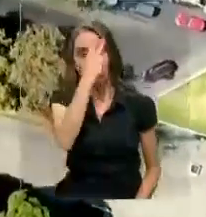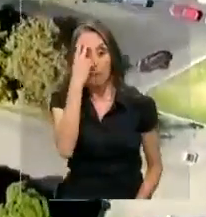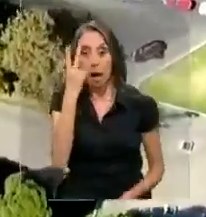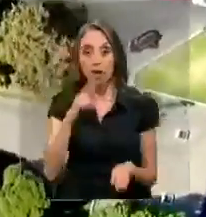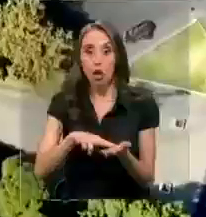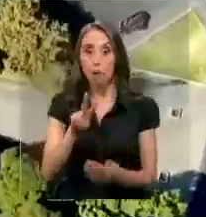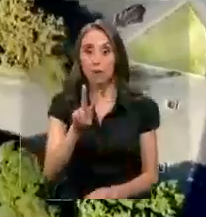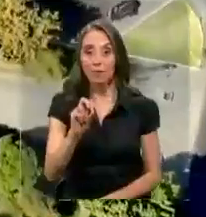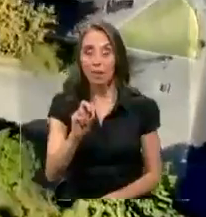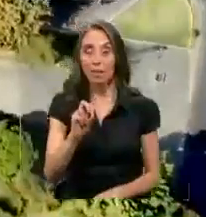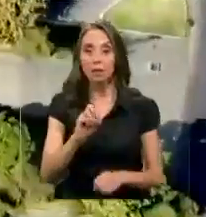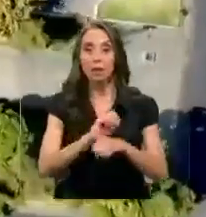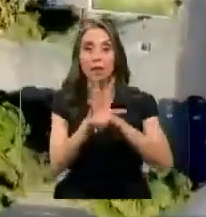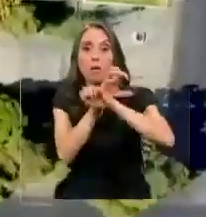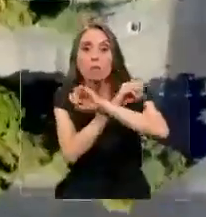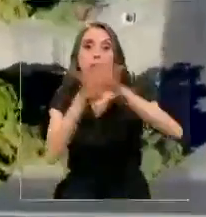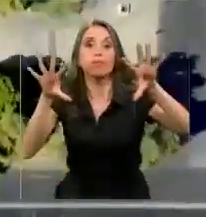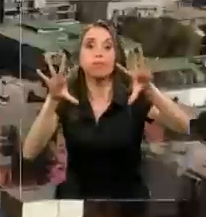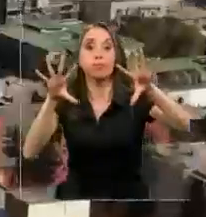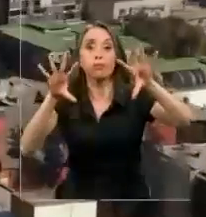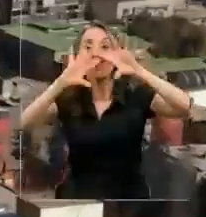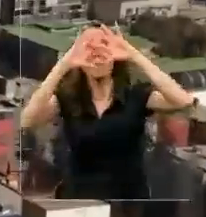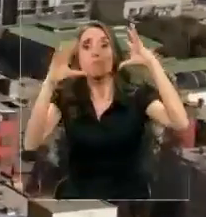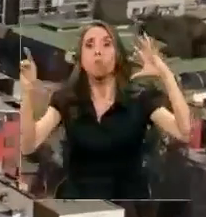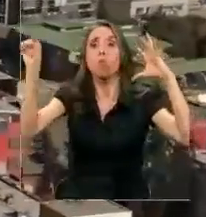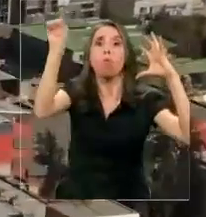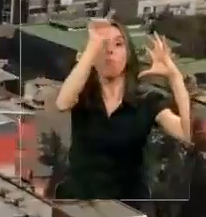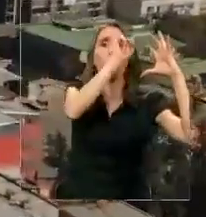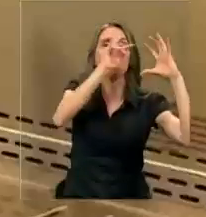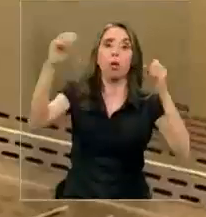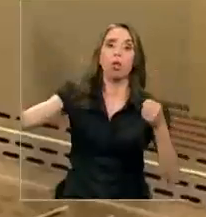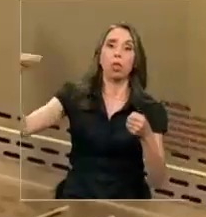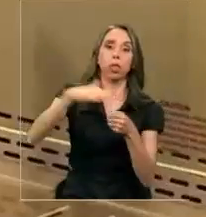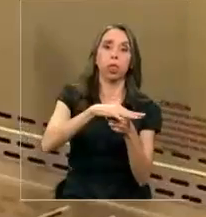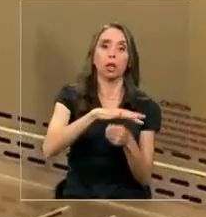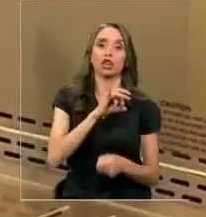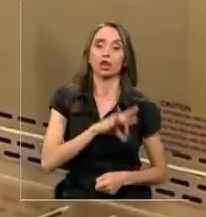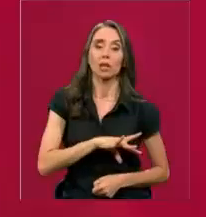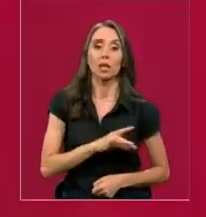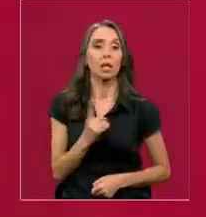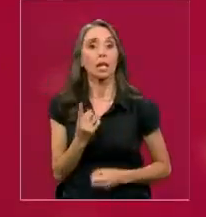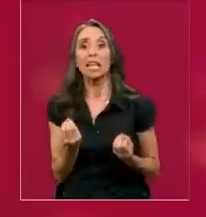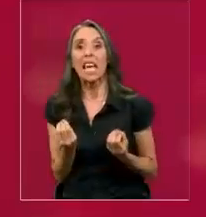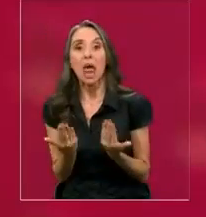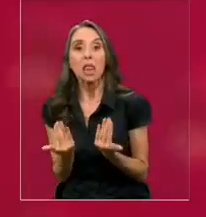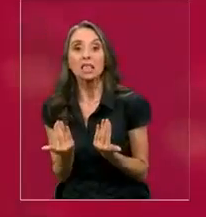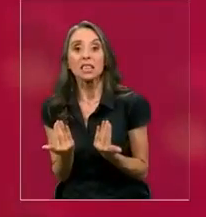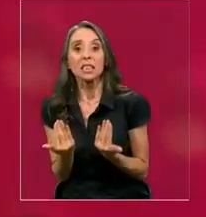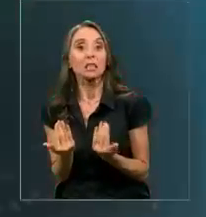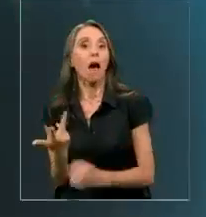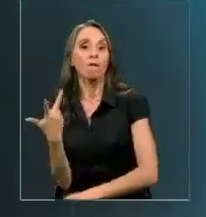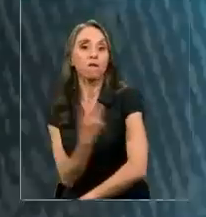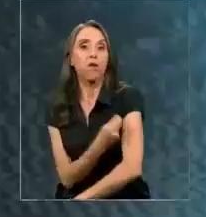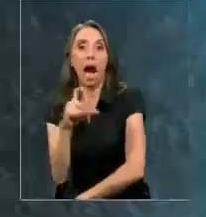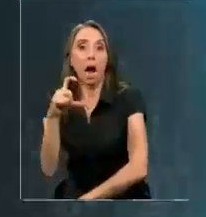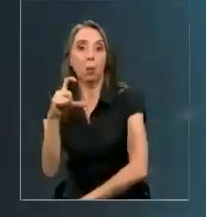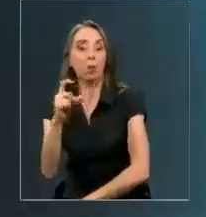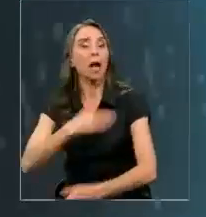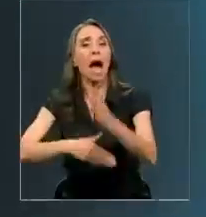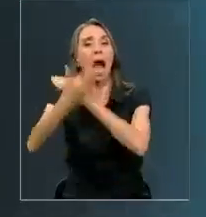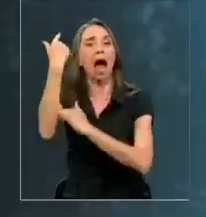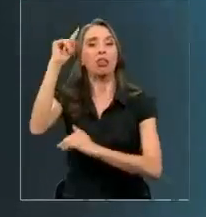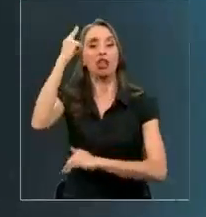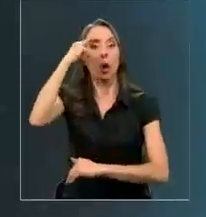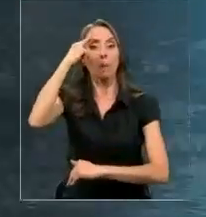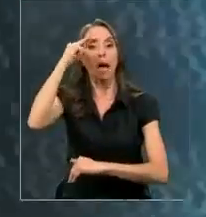Marzo 2020. Una pandemia declarada se propagó por el mundo y llegó a Chile. La única solución, una vacuna. Impensado en ese